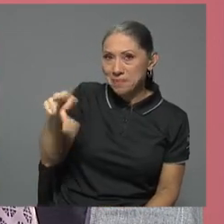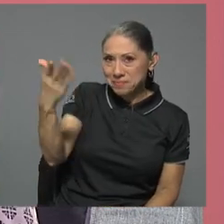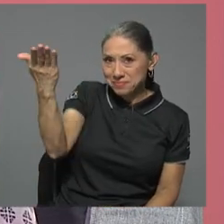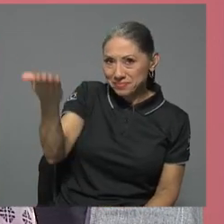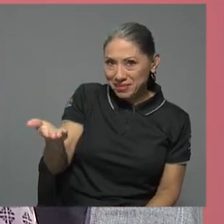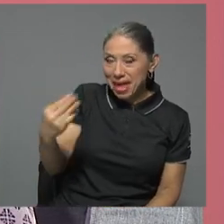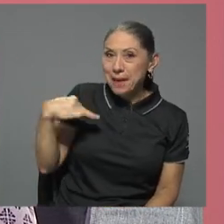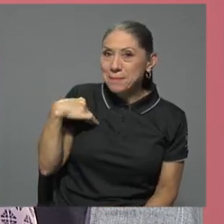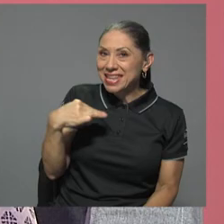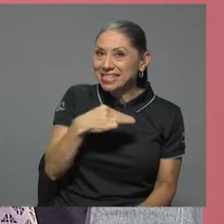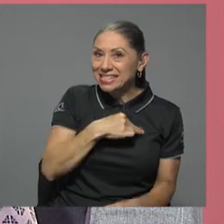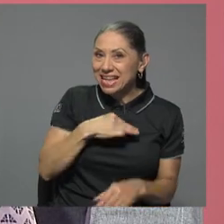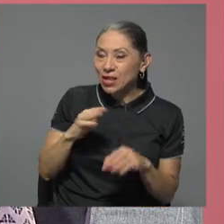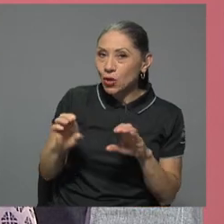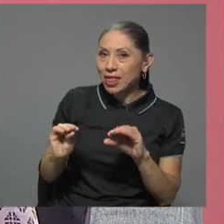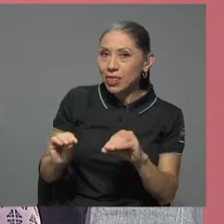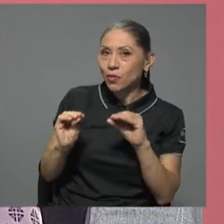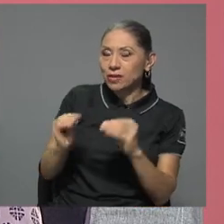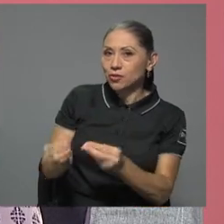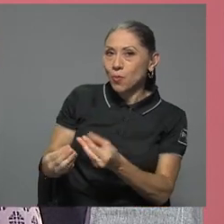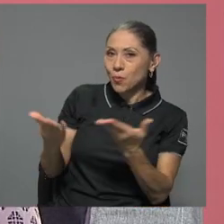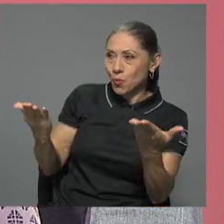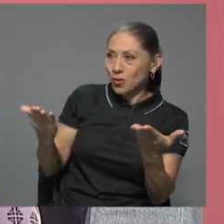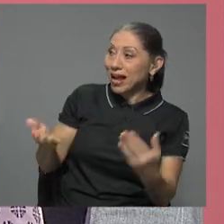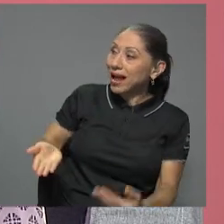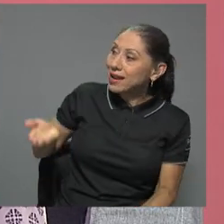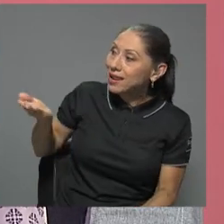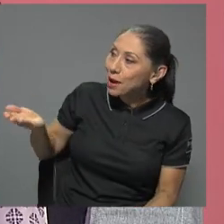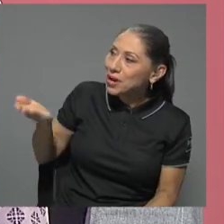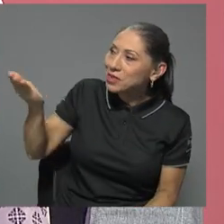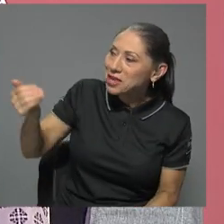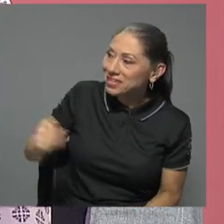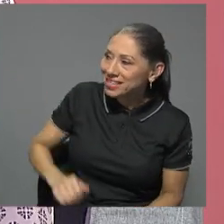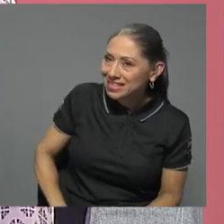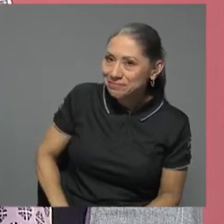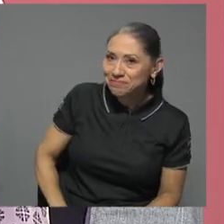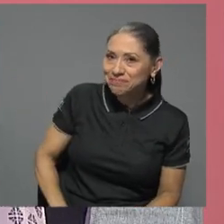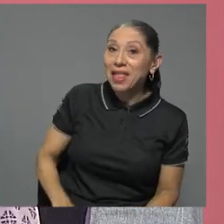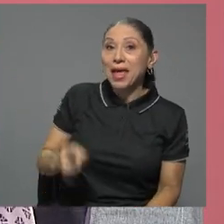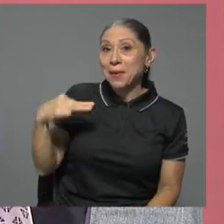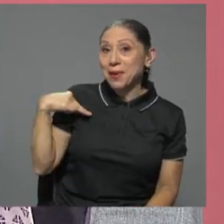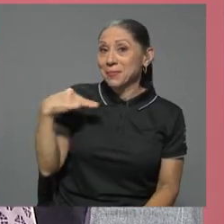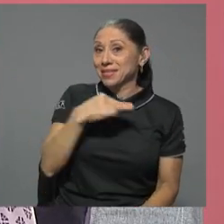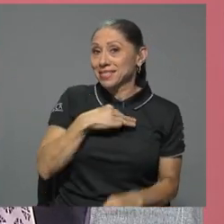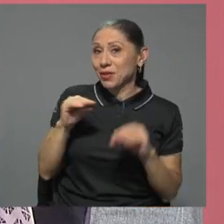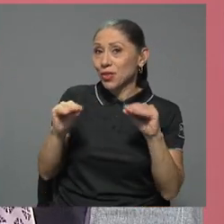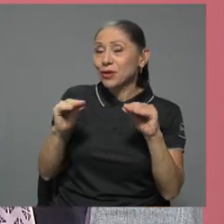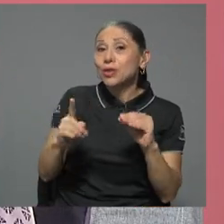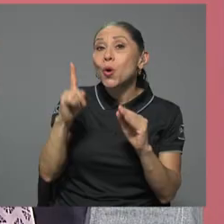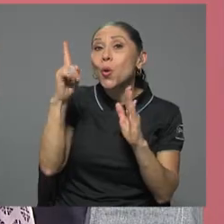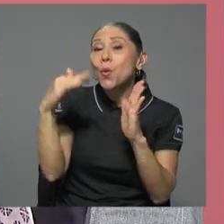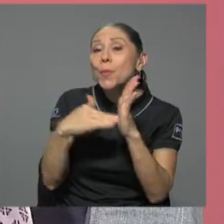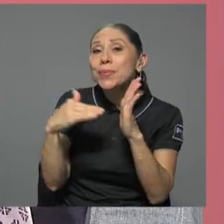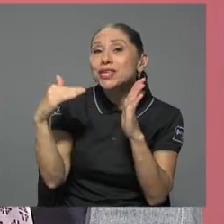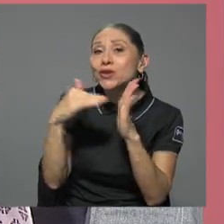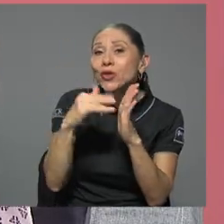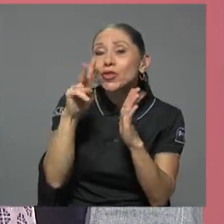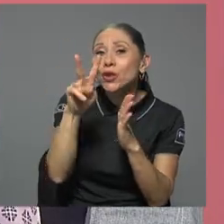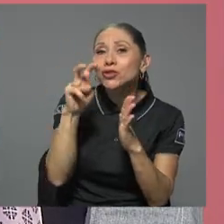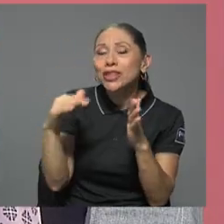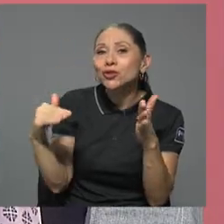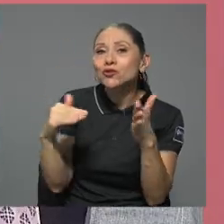un ministerio de educación pública laura y doña vanessa que tiene un millón doscientos mil alumnos